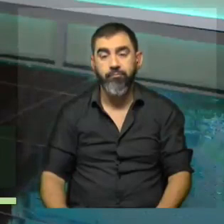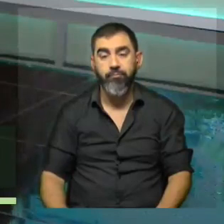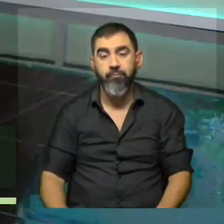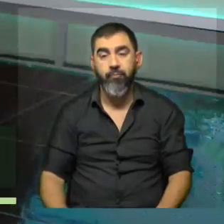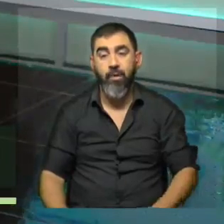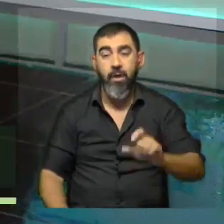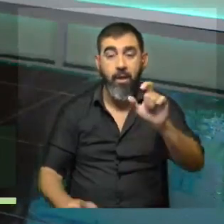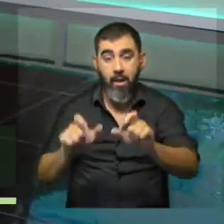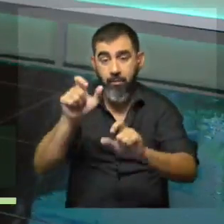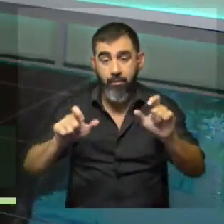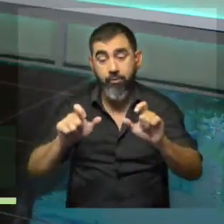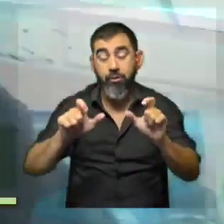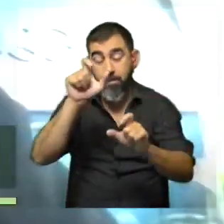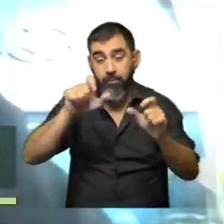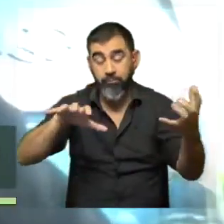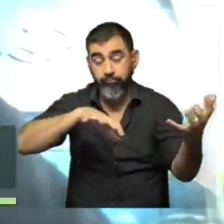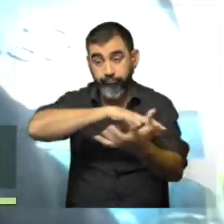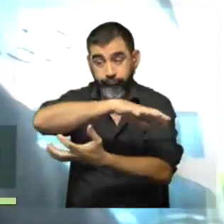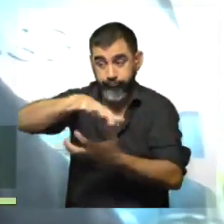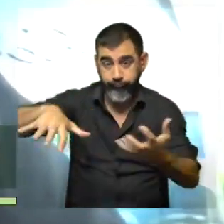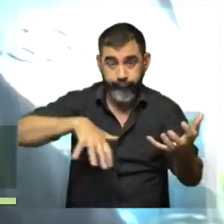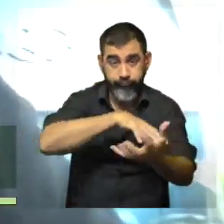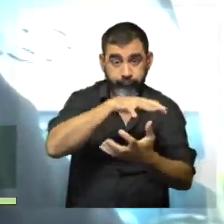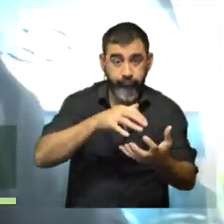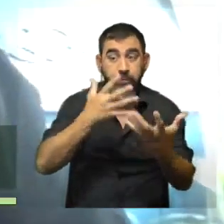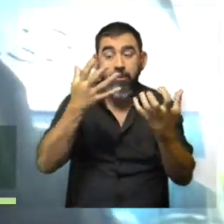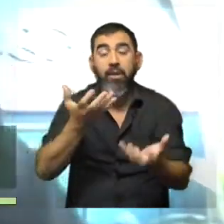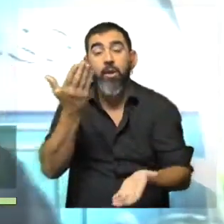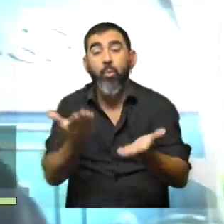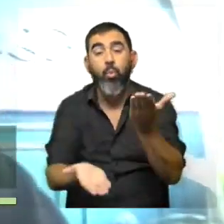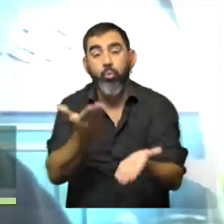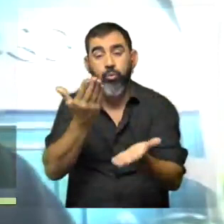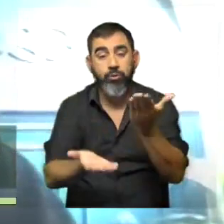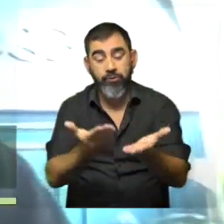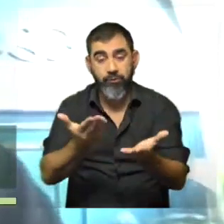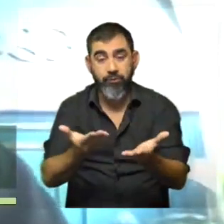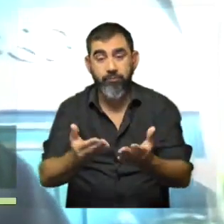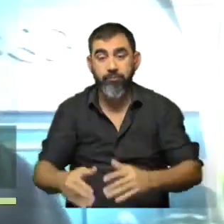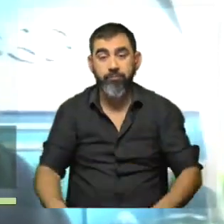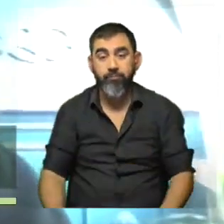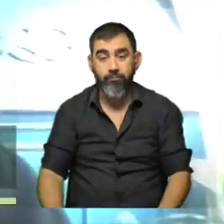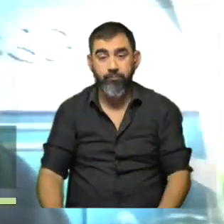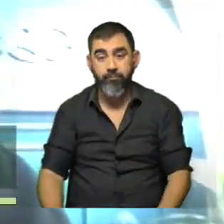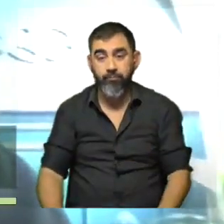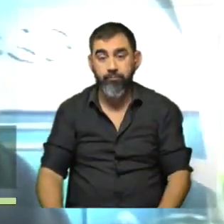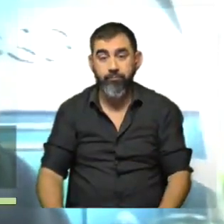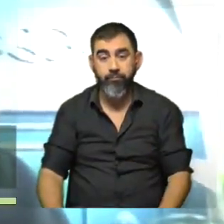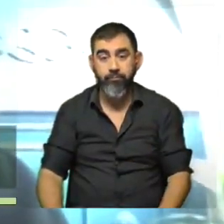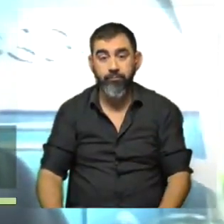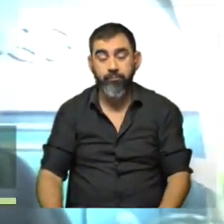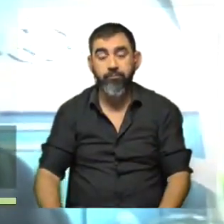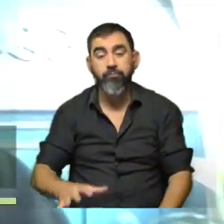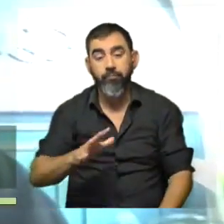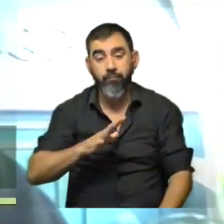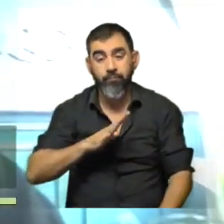están muy rebotadas las personas que hacen justicia hay un una